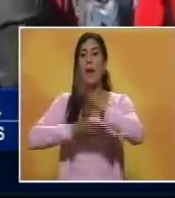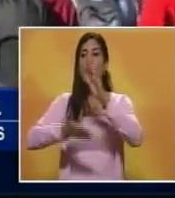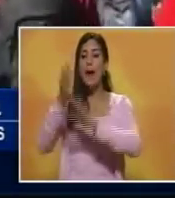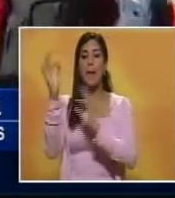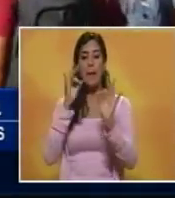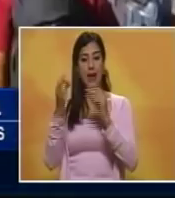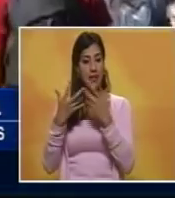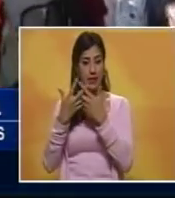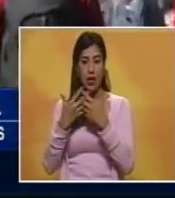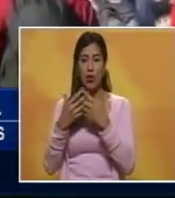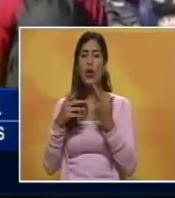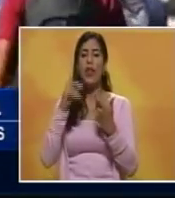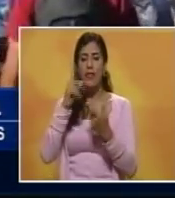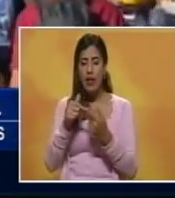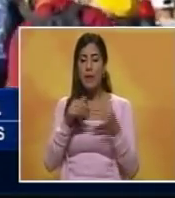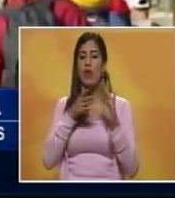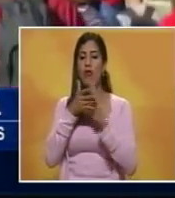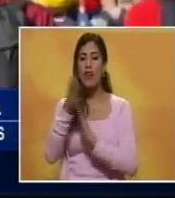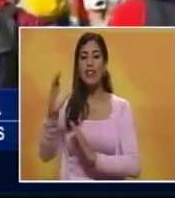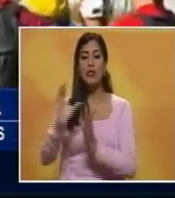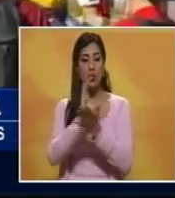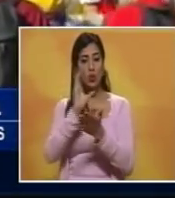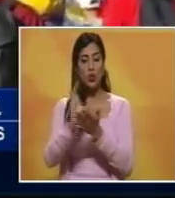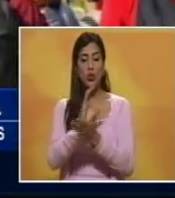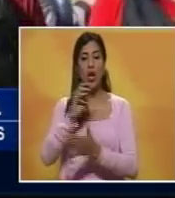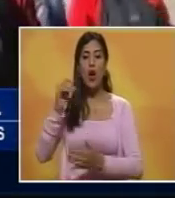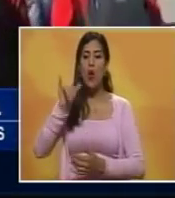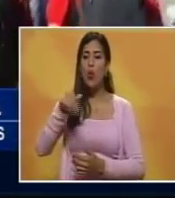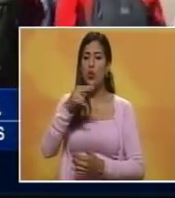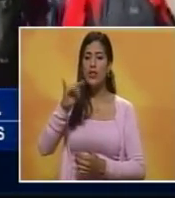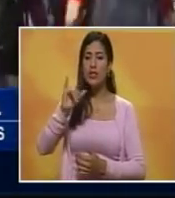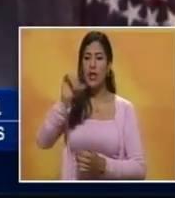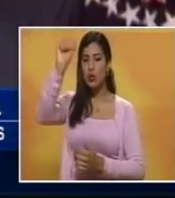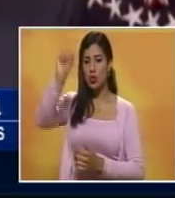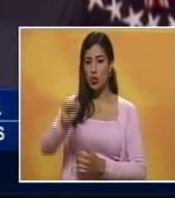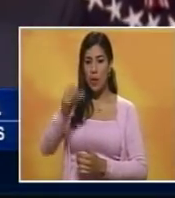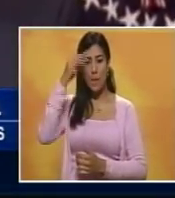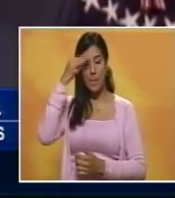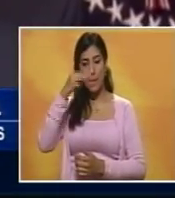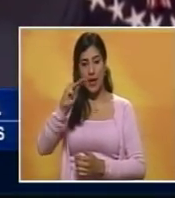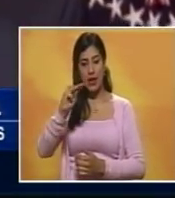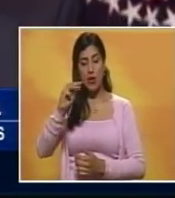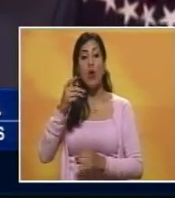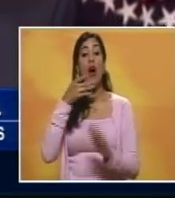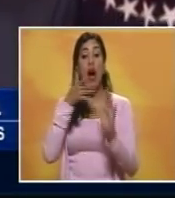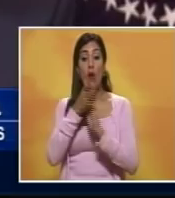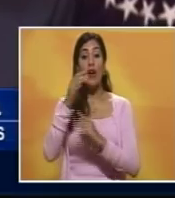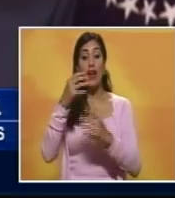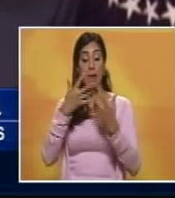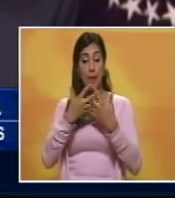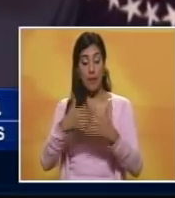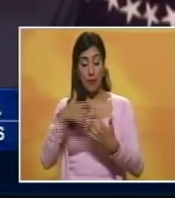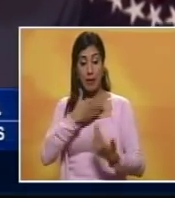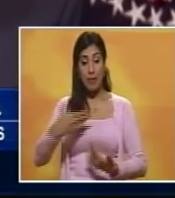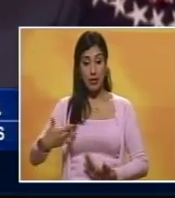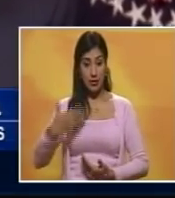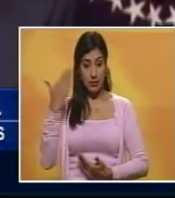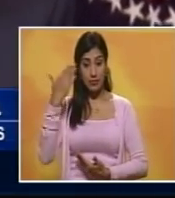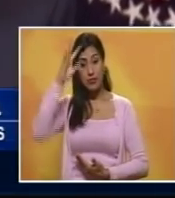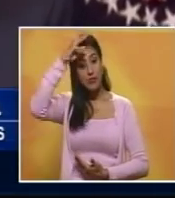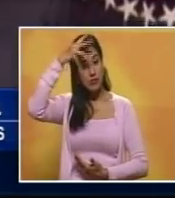territorio estadounidense y arribó a la ciudad de Juchitán, al sur de México. Ante la situación, el presidente Donald